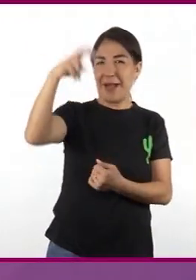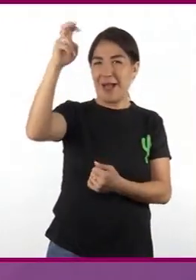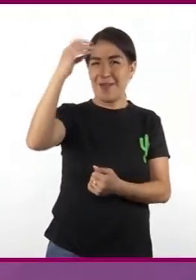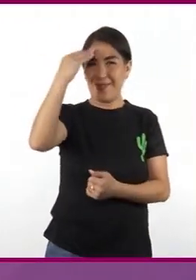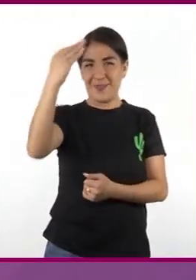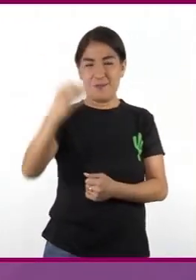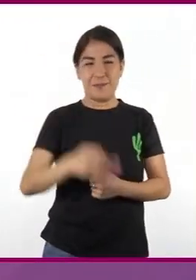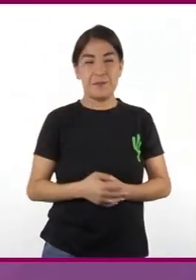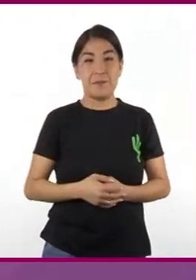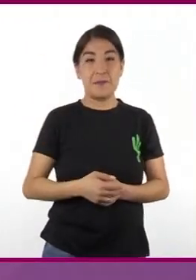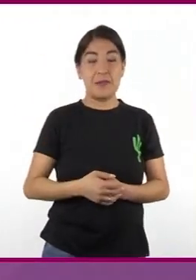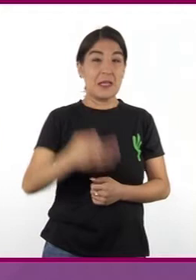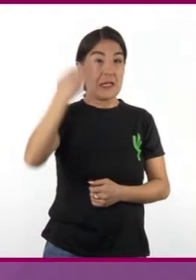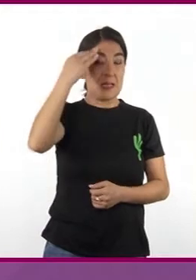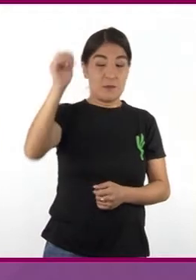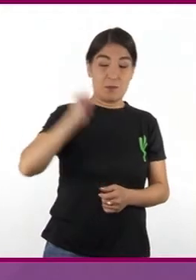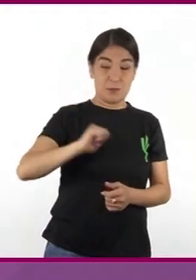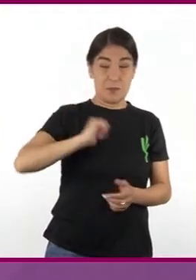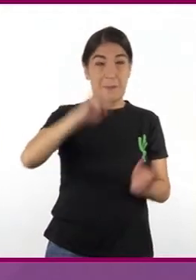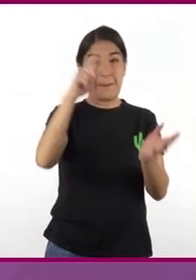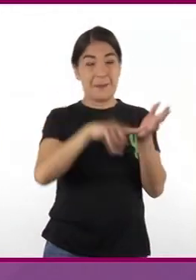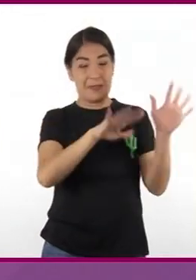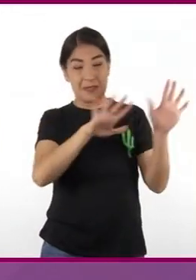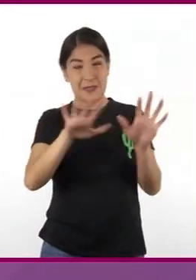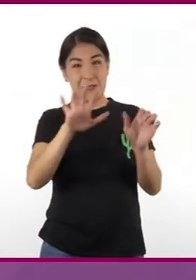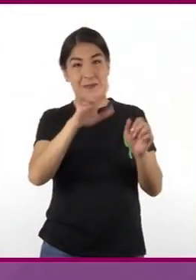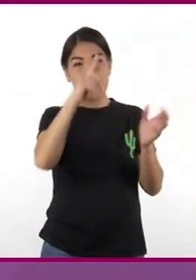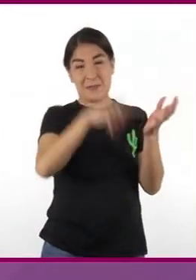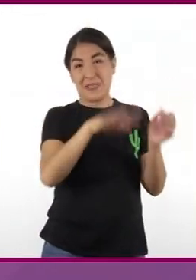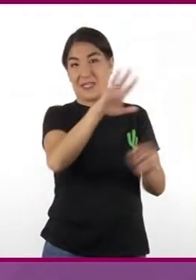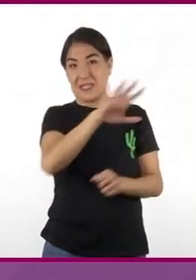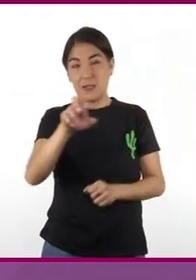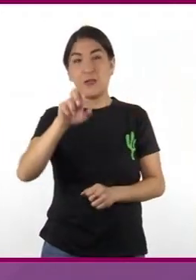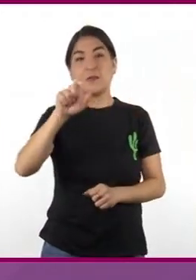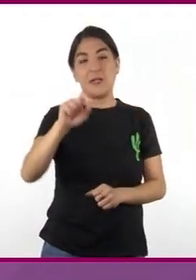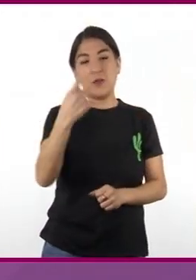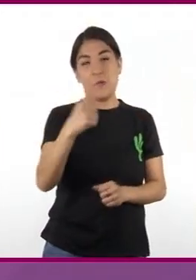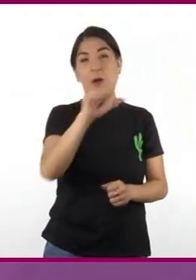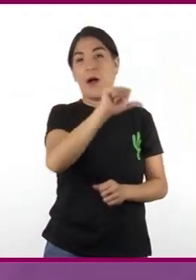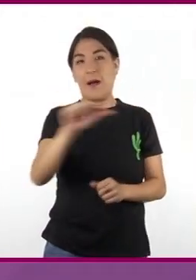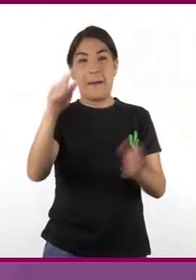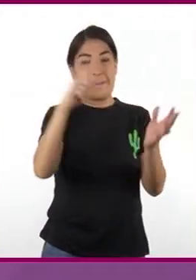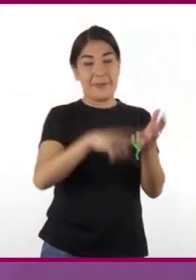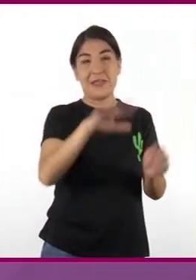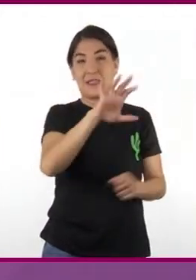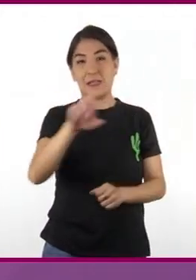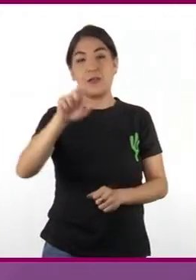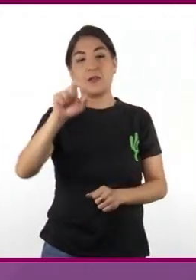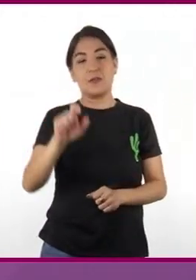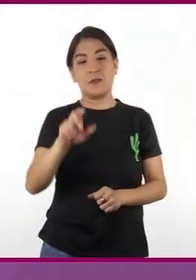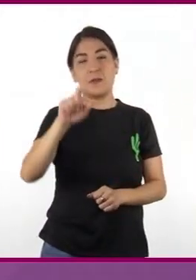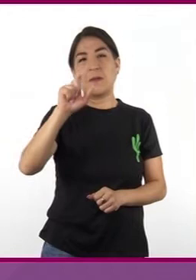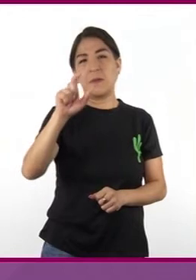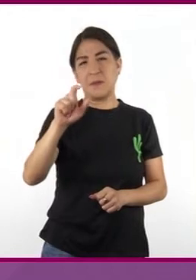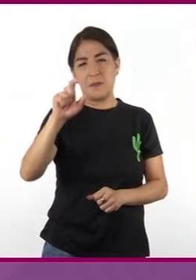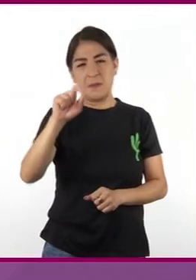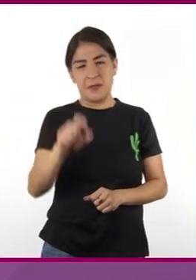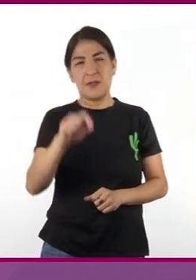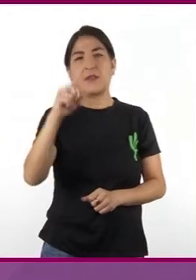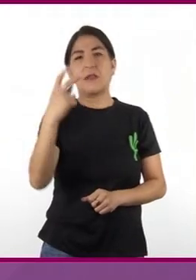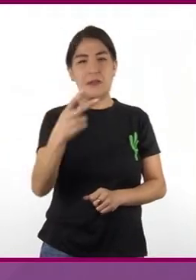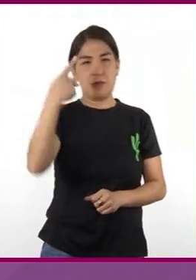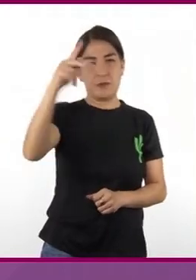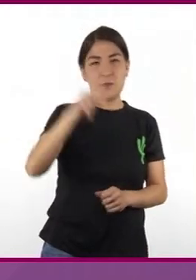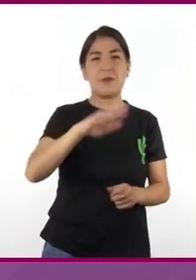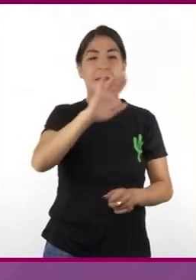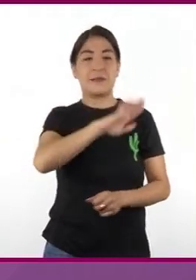período colonial, de 1521 a 1821, los libros que se imprimían tanto en México como en